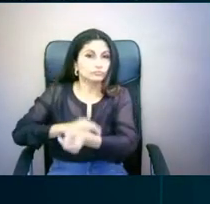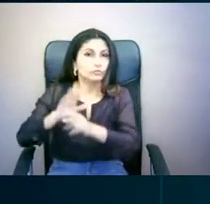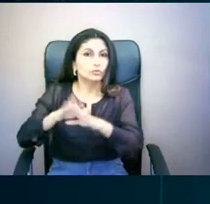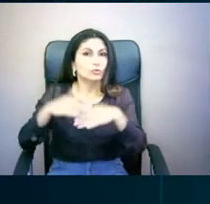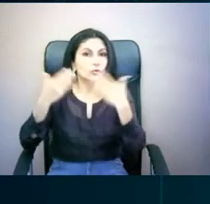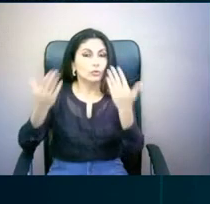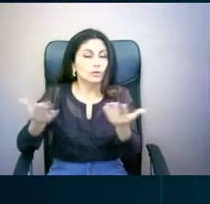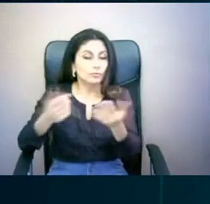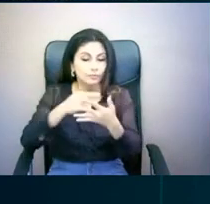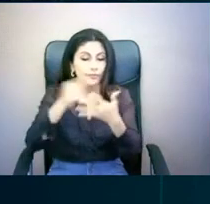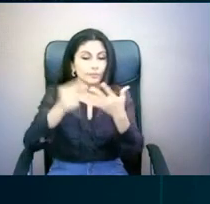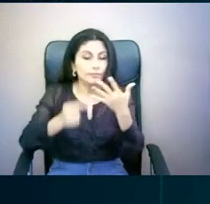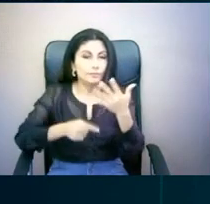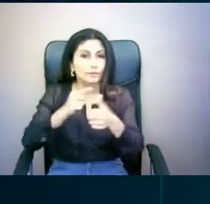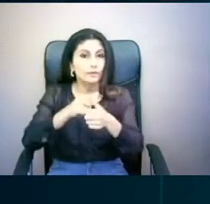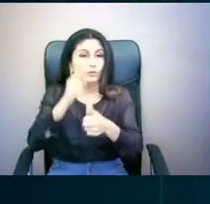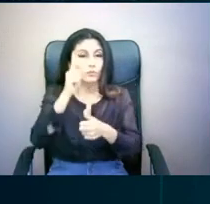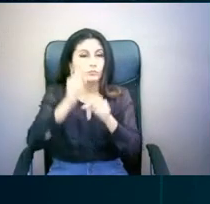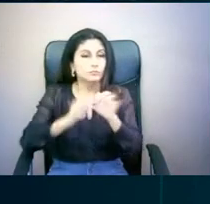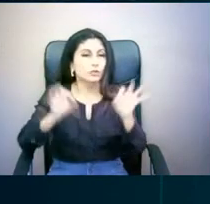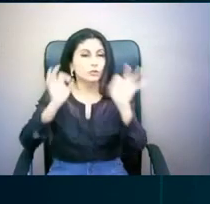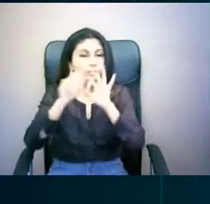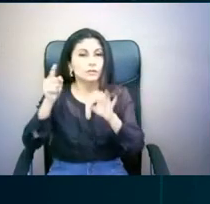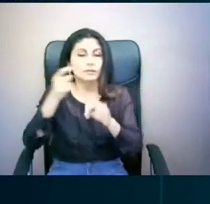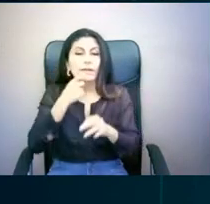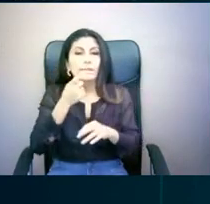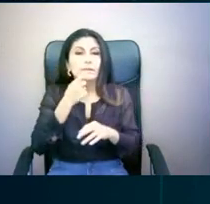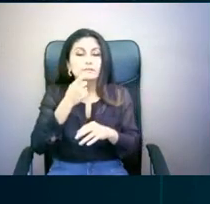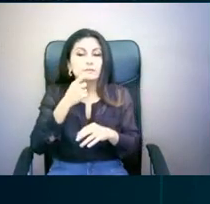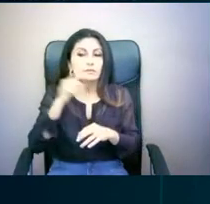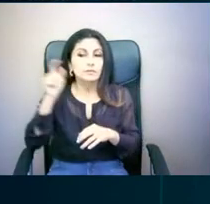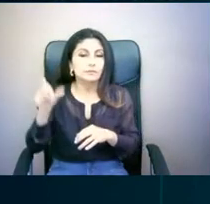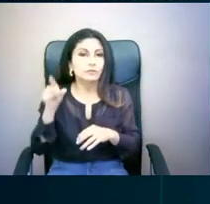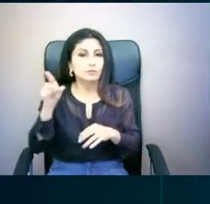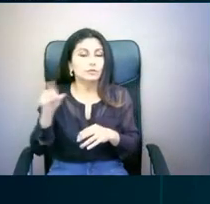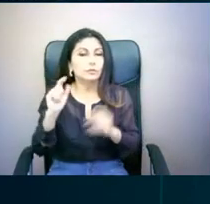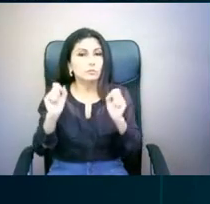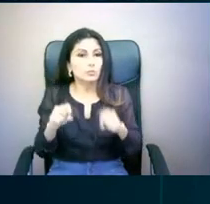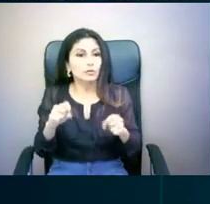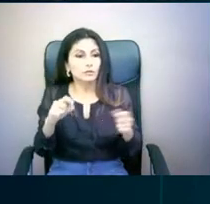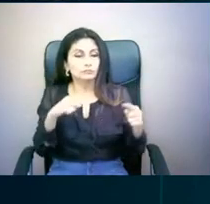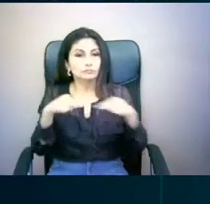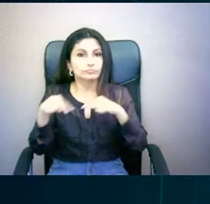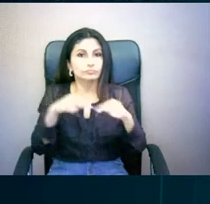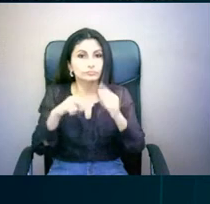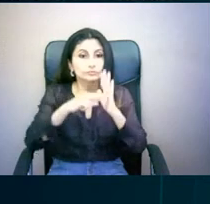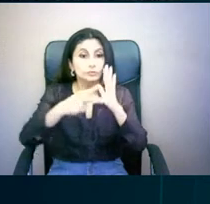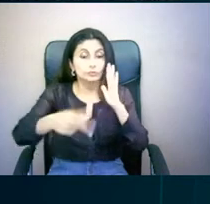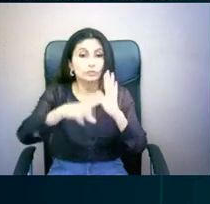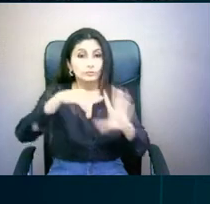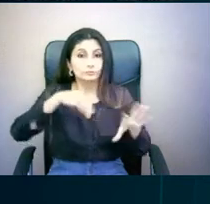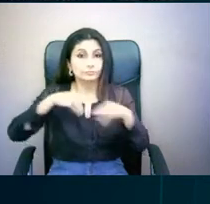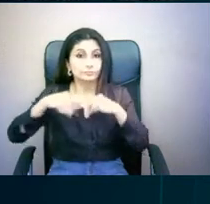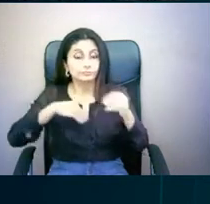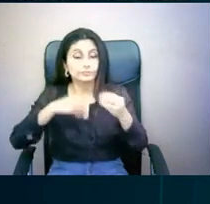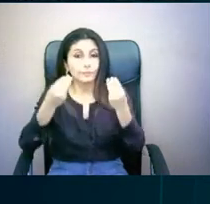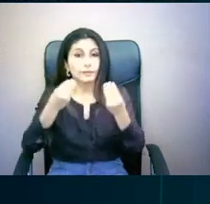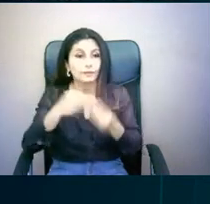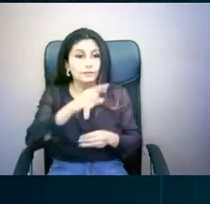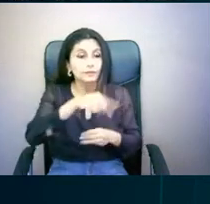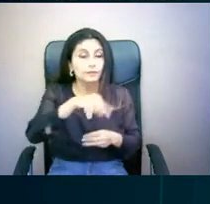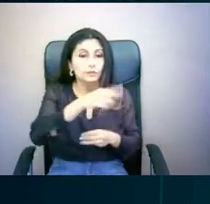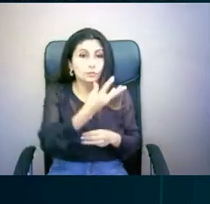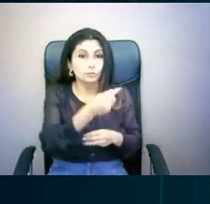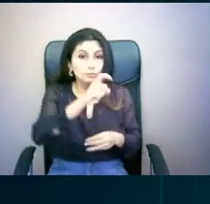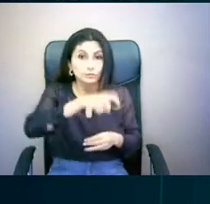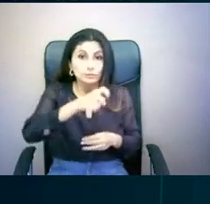proyectos. Y se habla de una muy importante, y es la capacidad de una persona para adaptar, administrar e integrar tecnología basada necesidades de la organización o el